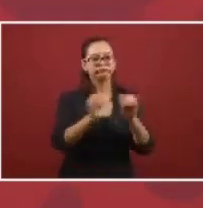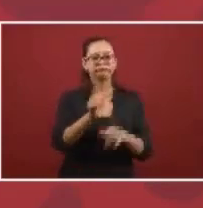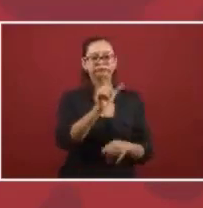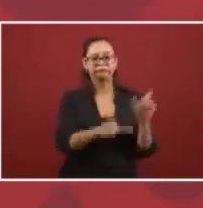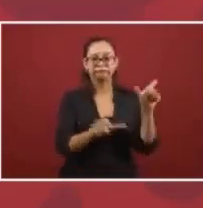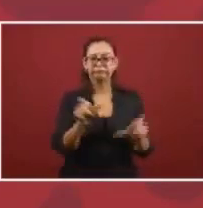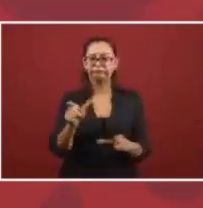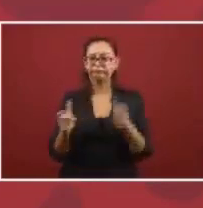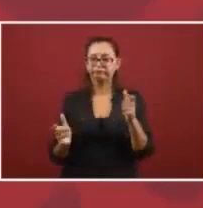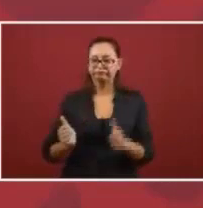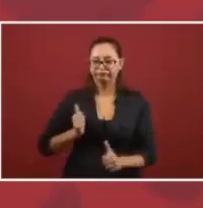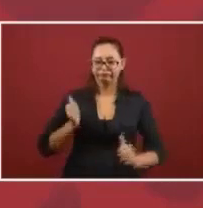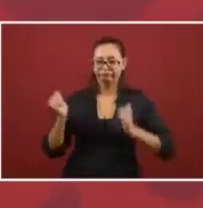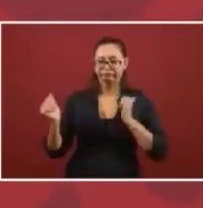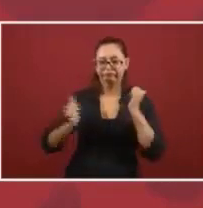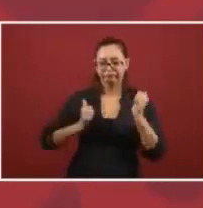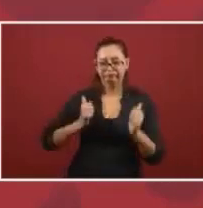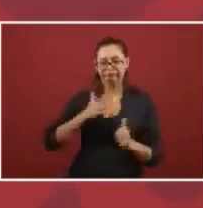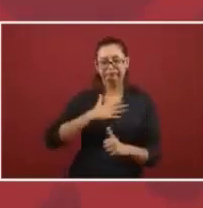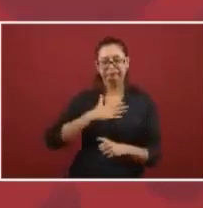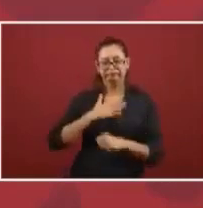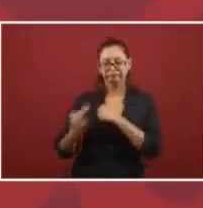de sacar provecho personal